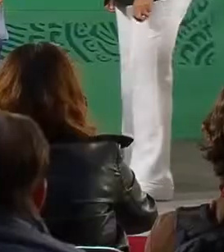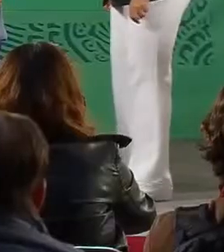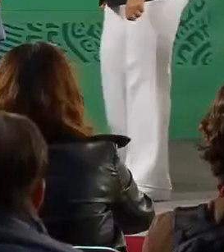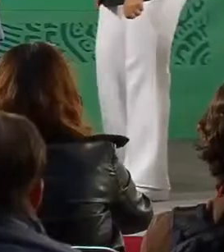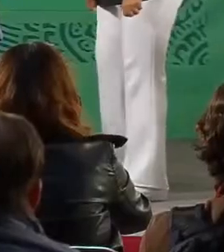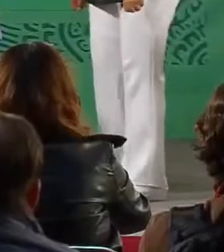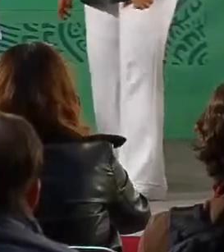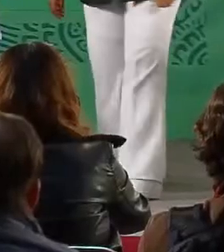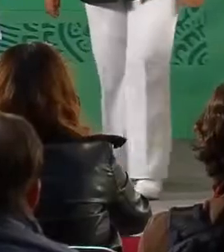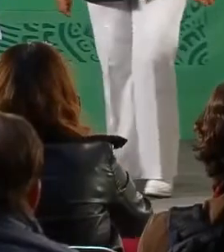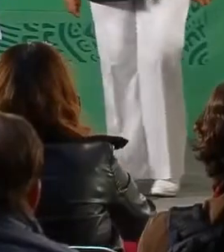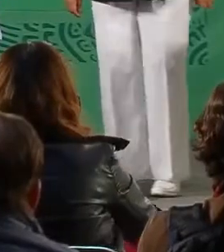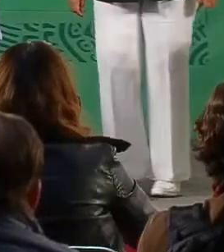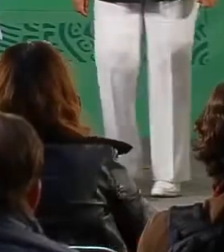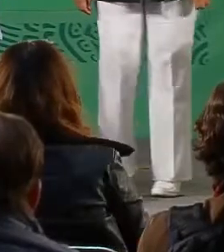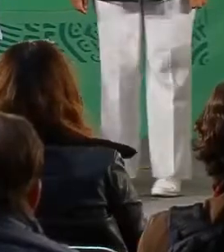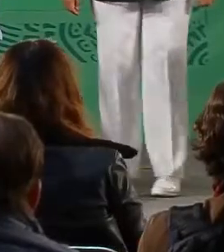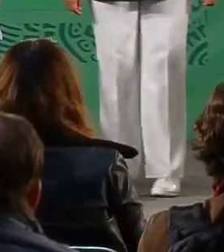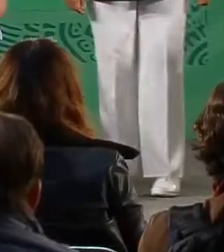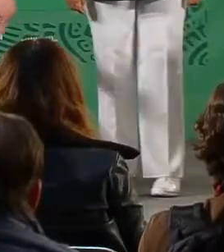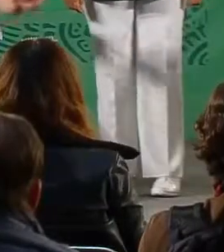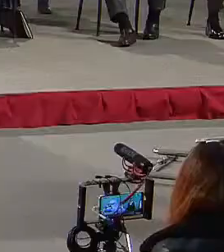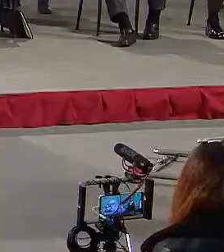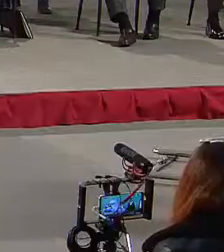¿No quieres decir algo?